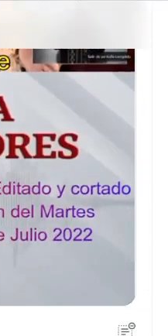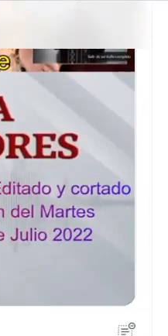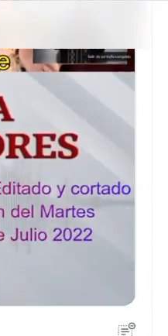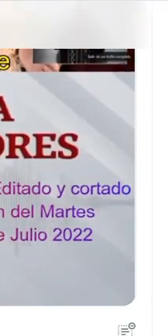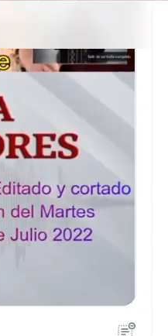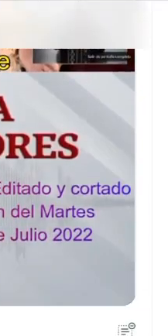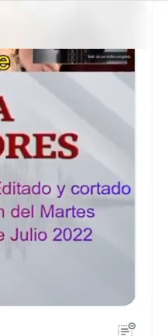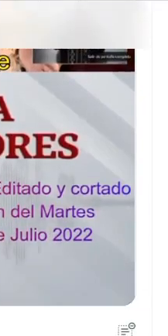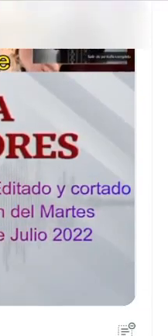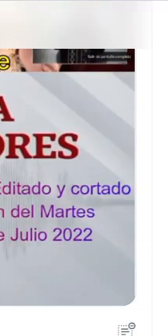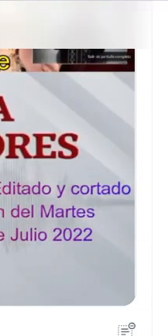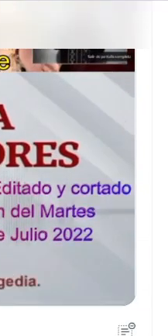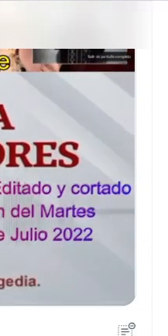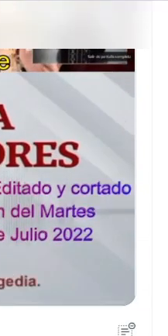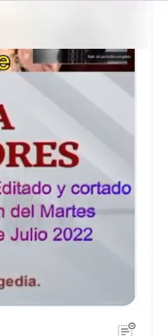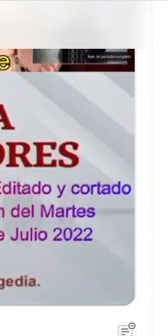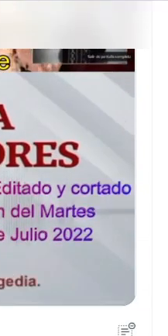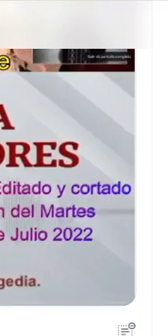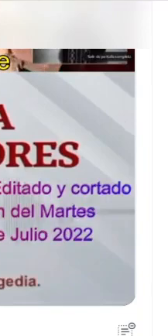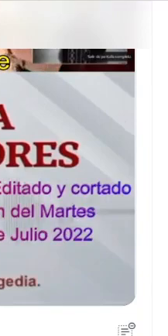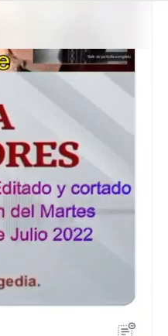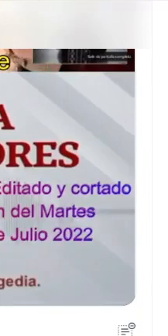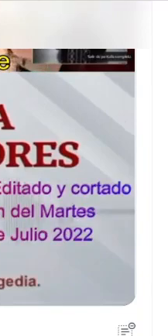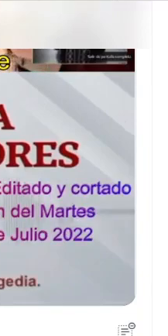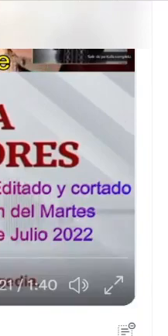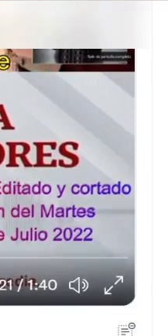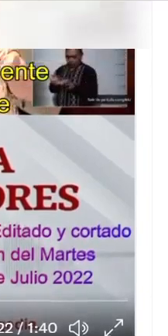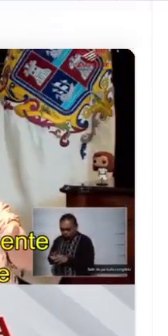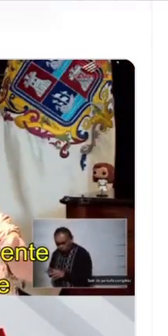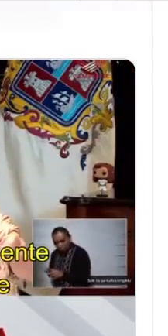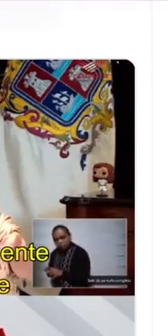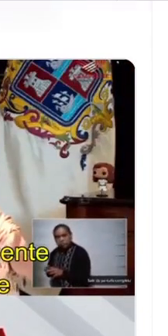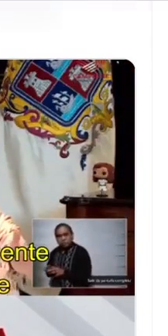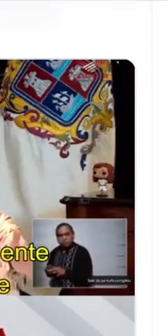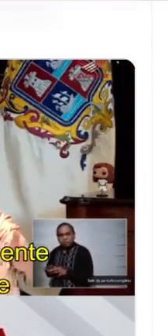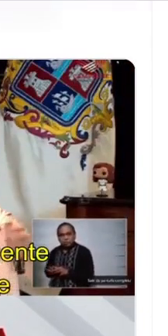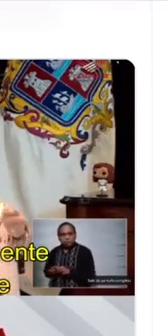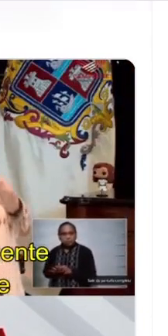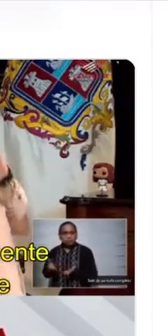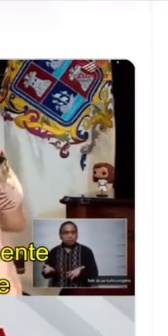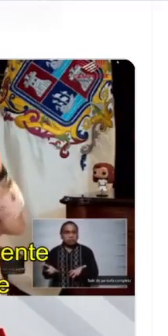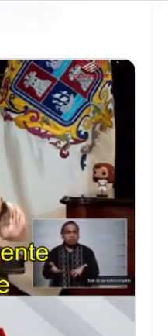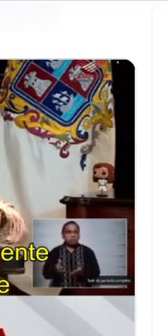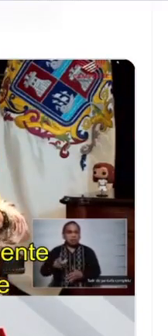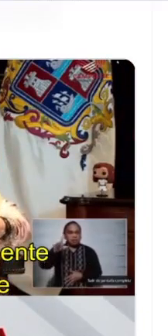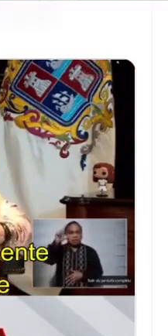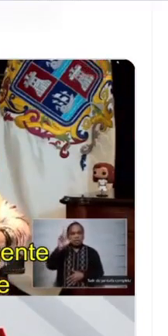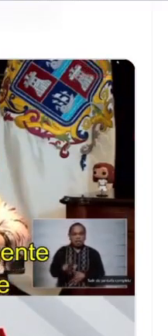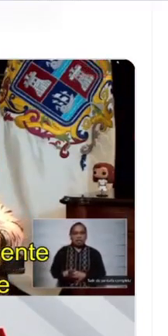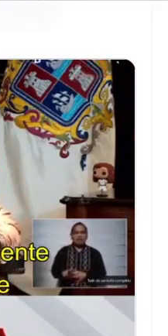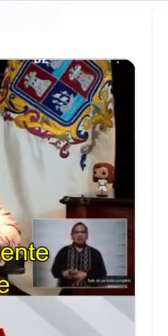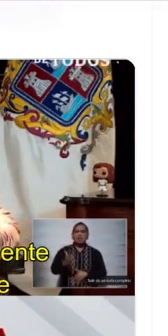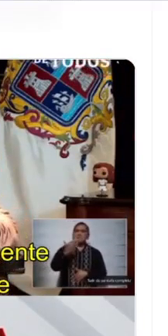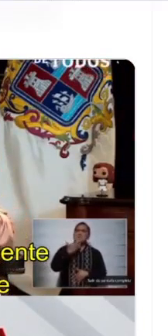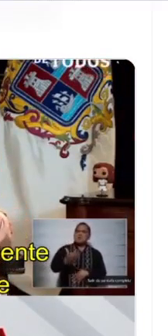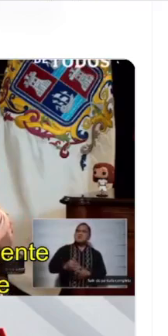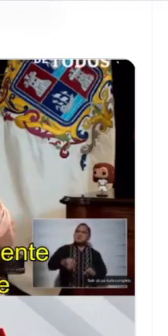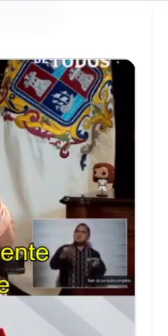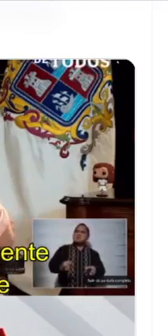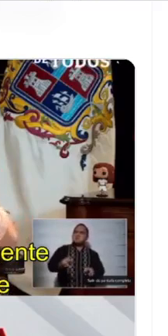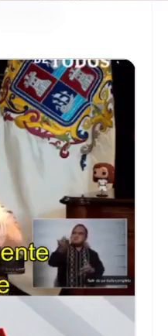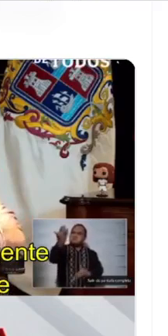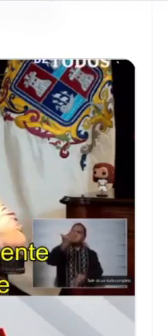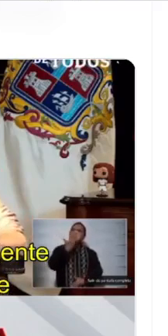porque no es su presidente no cualquiera lo lograré porque me se alarga muy bien muy bien porque